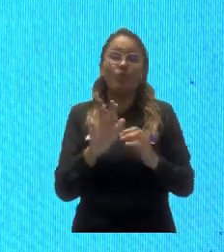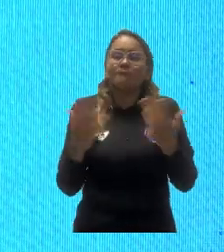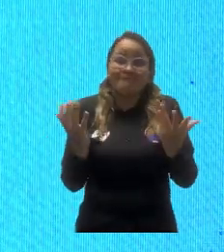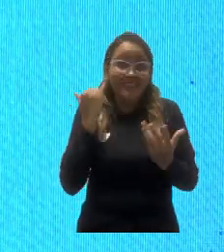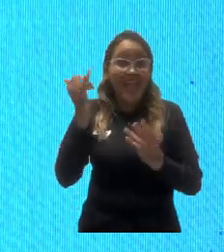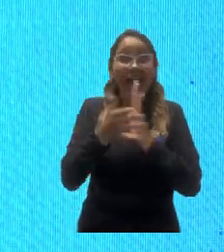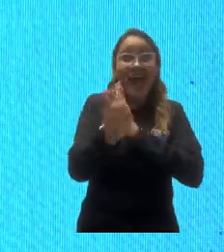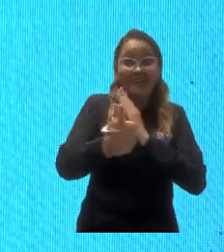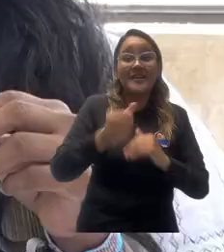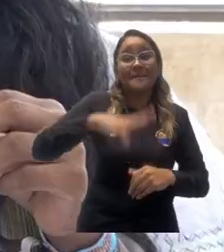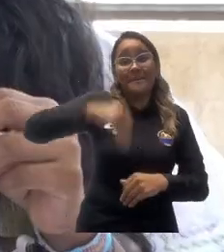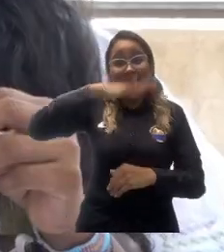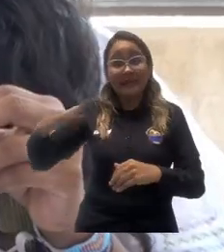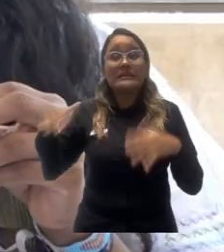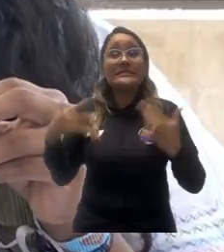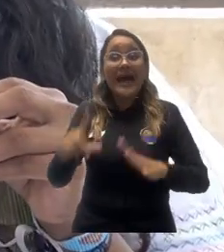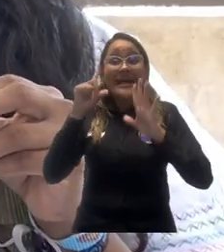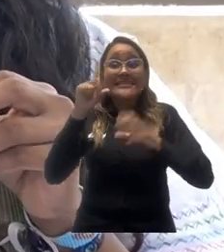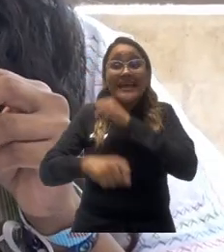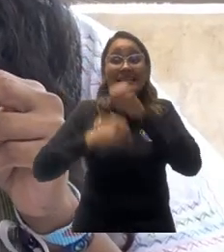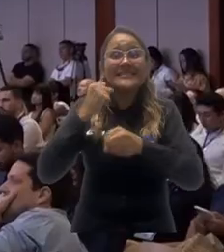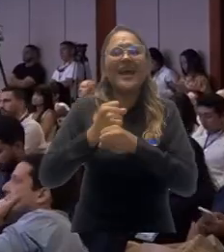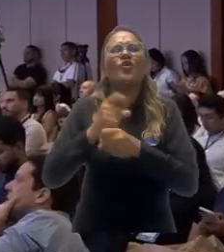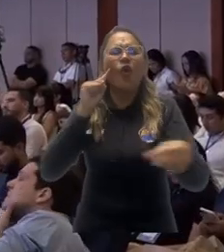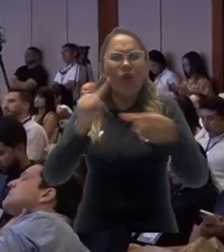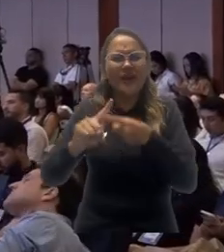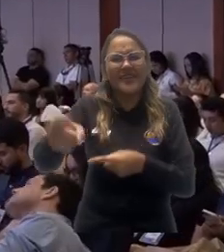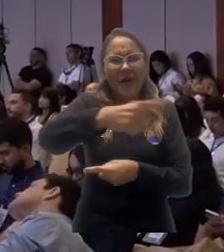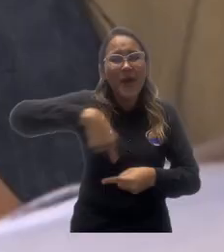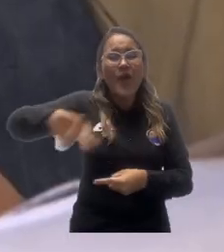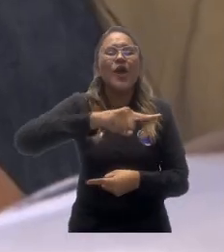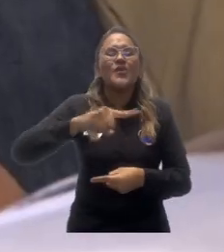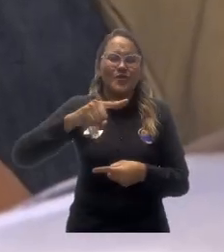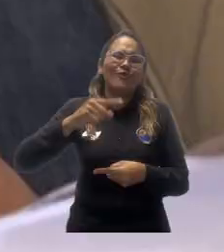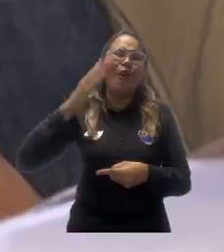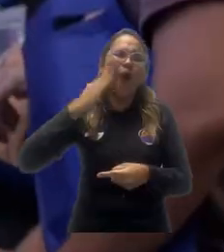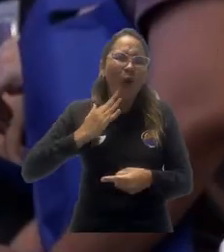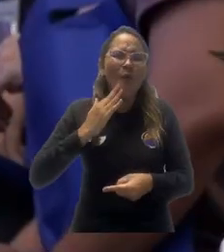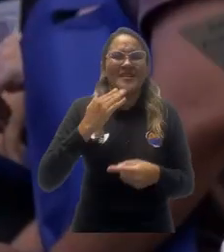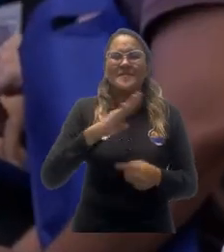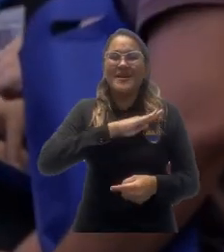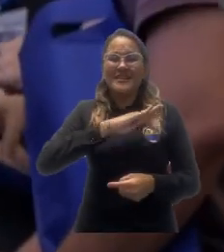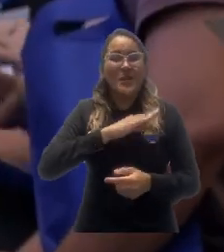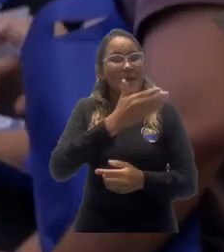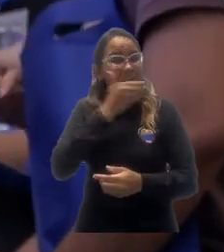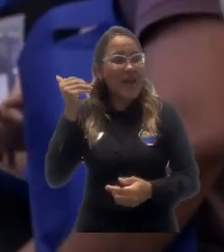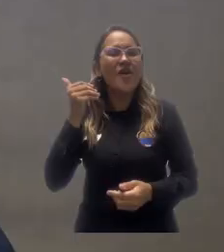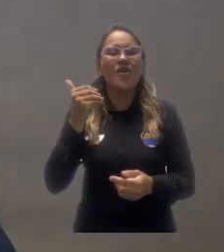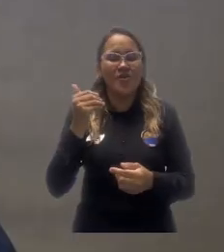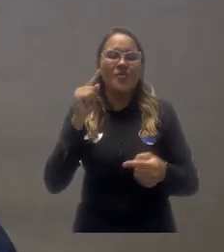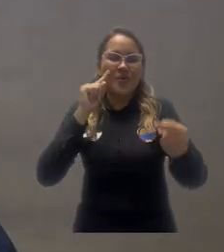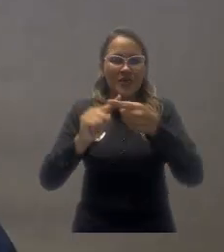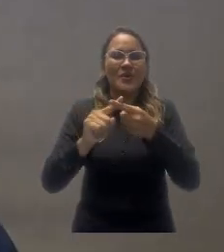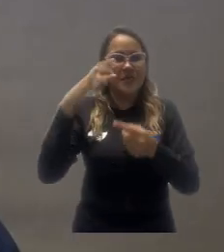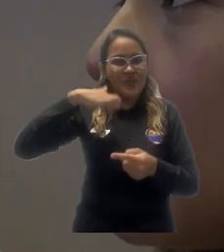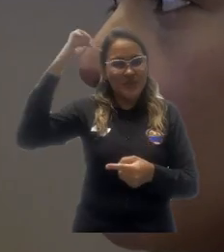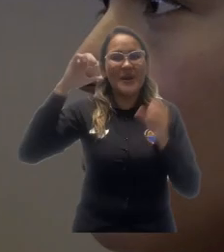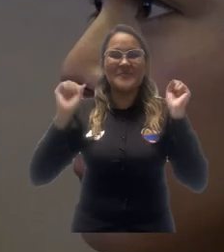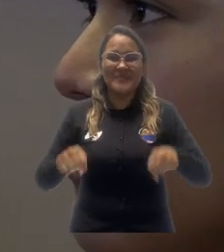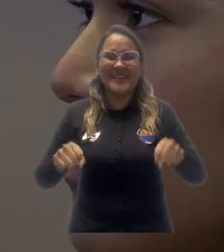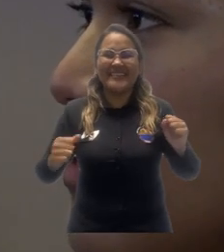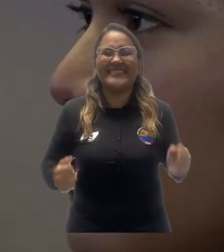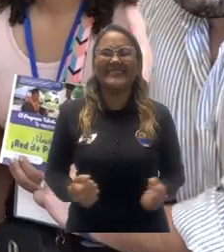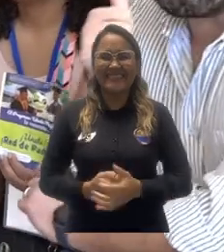como Talento Magdalena, que desde hace 6 años cumple el sueño de convertirse en profesionales a los mejores bachilleres de los municipios